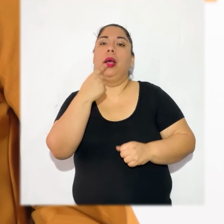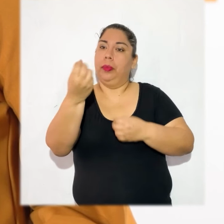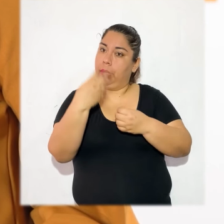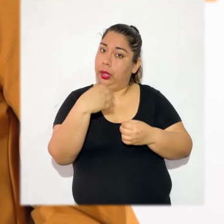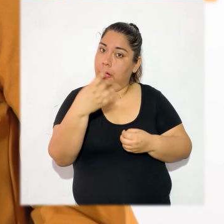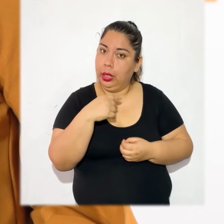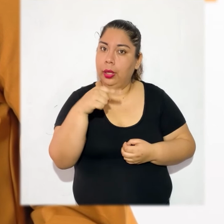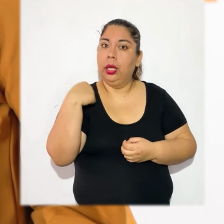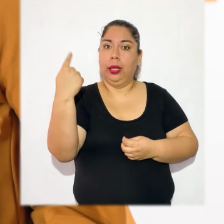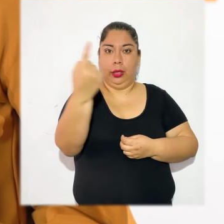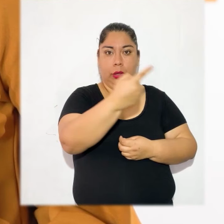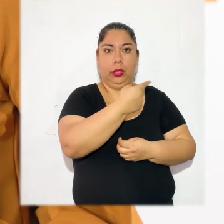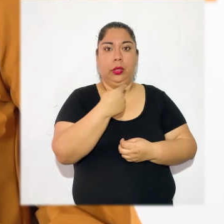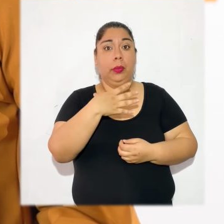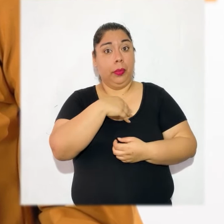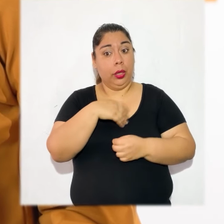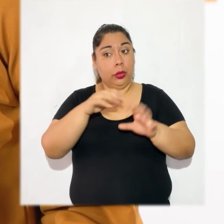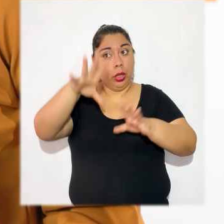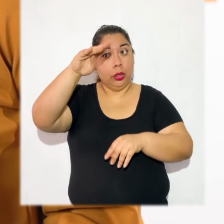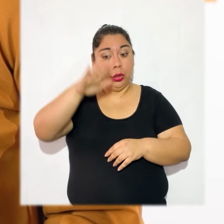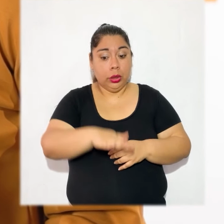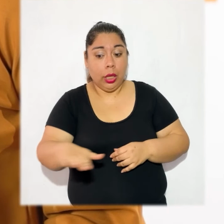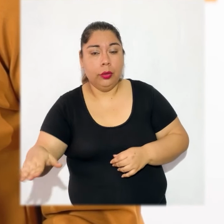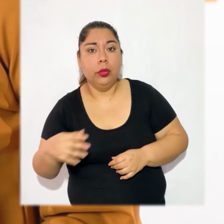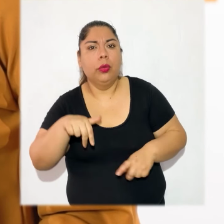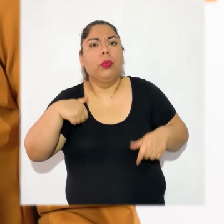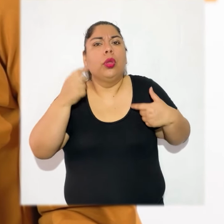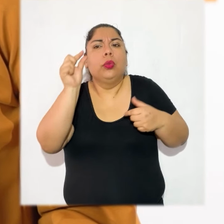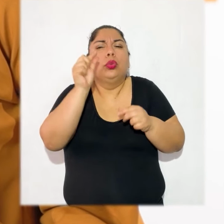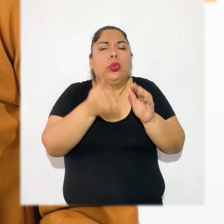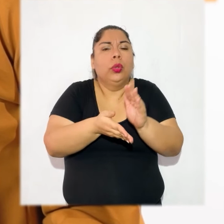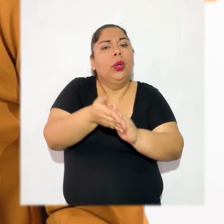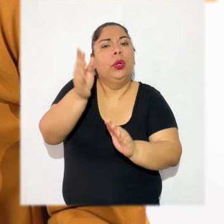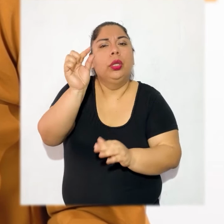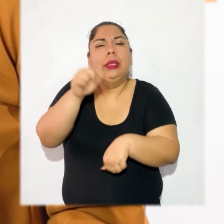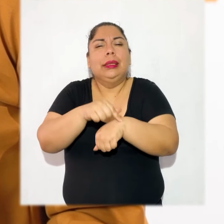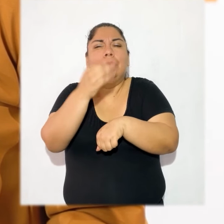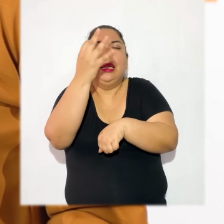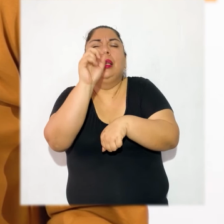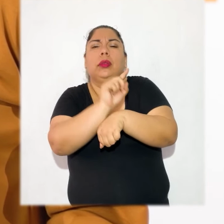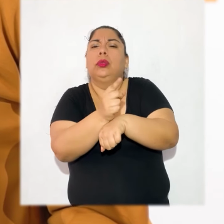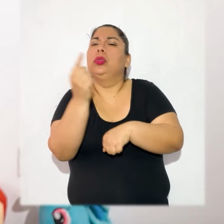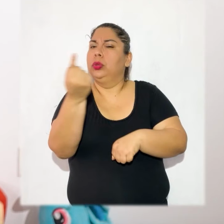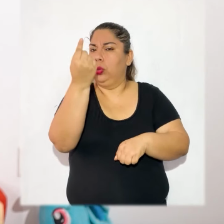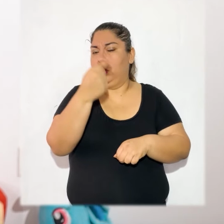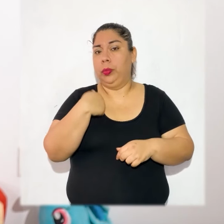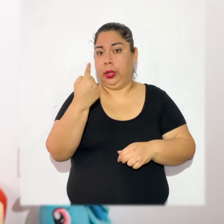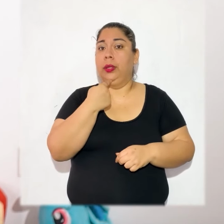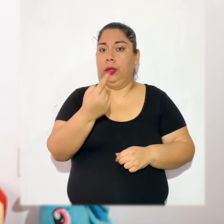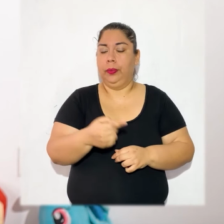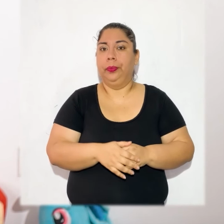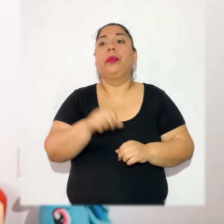mamá también me contó que los menores de 14 añitos podemos salir un ratito nomás. ¡30 minutos nomás nos dijo!